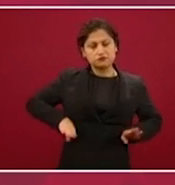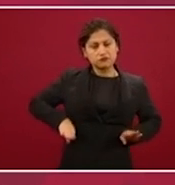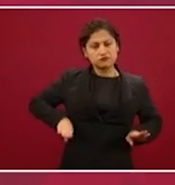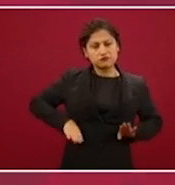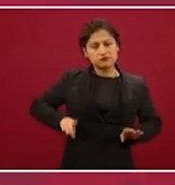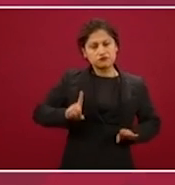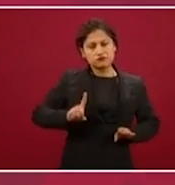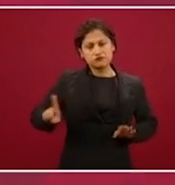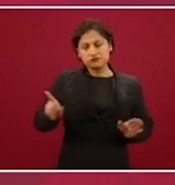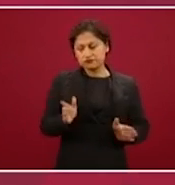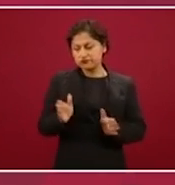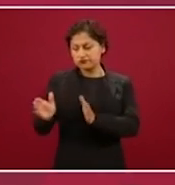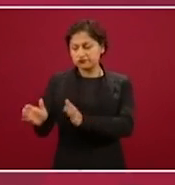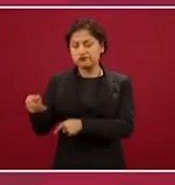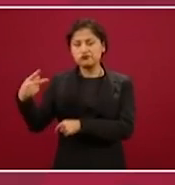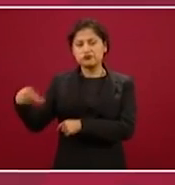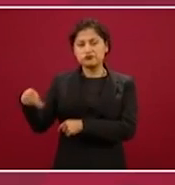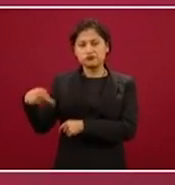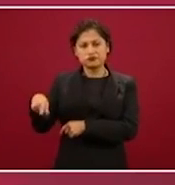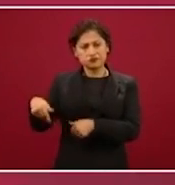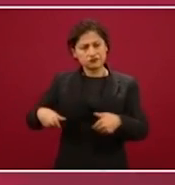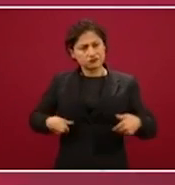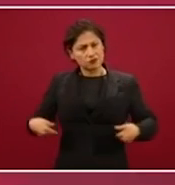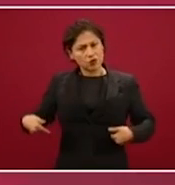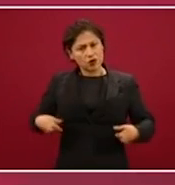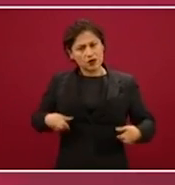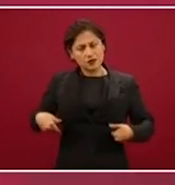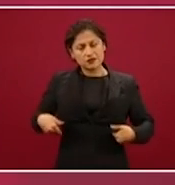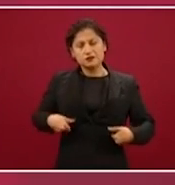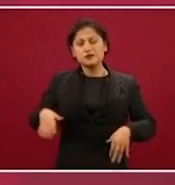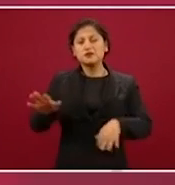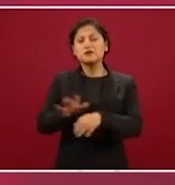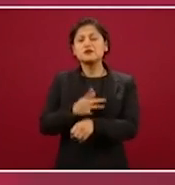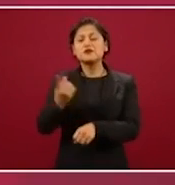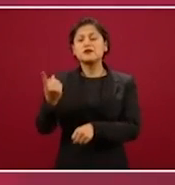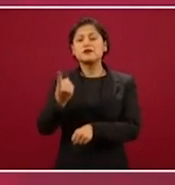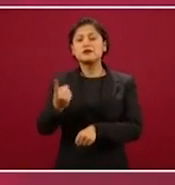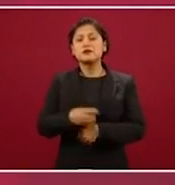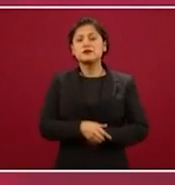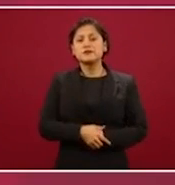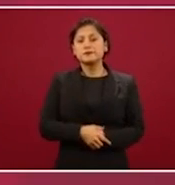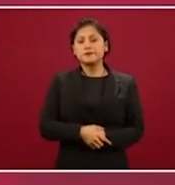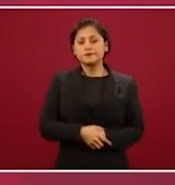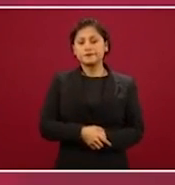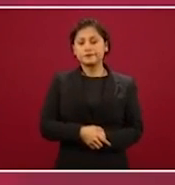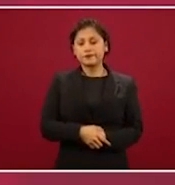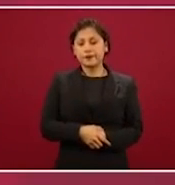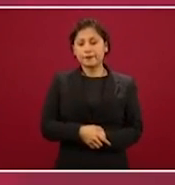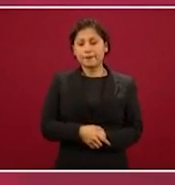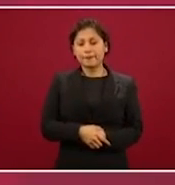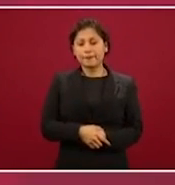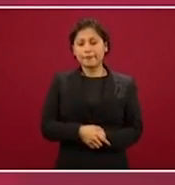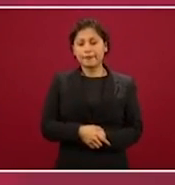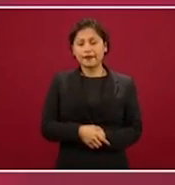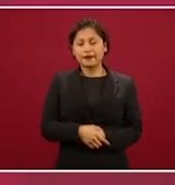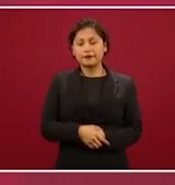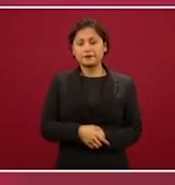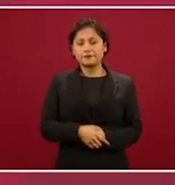más que de la derecha, porque el término, el